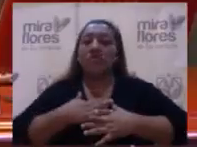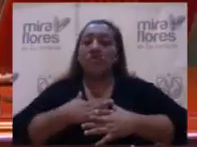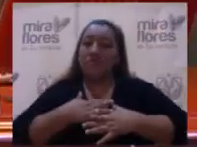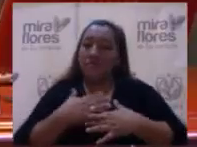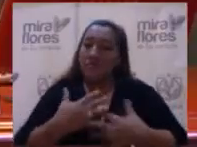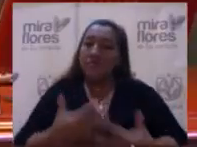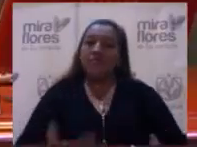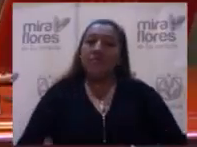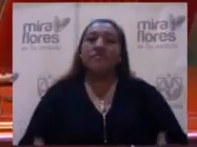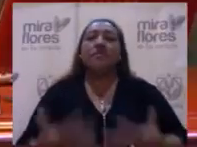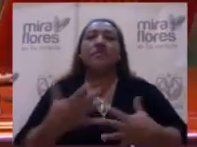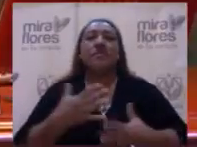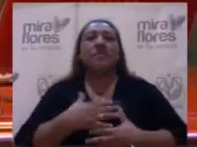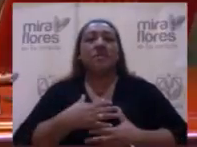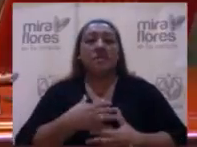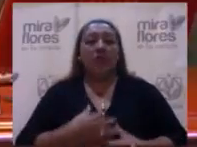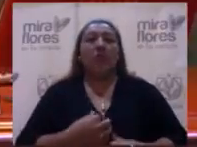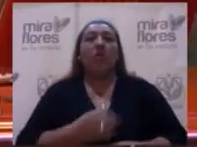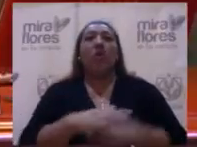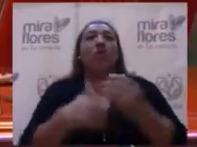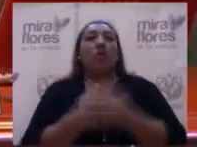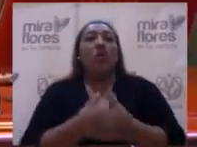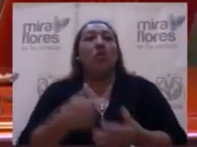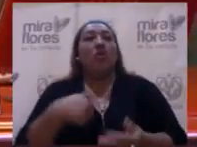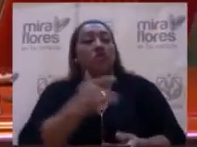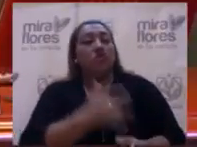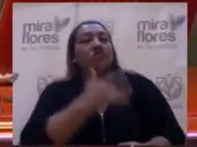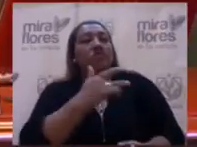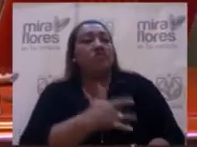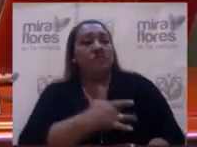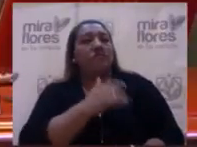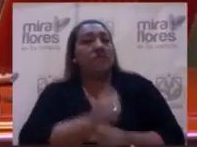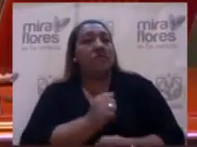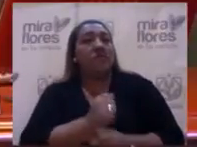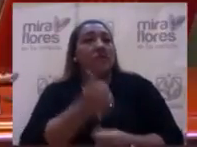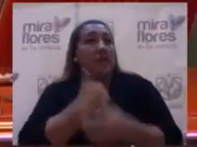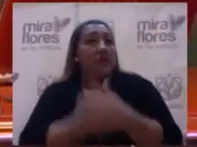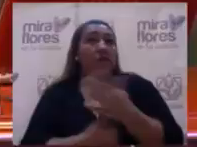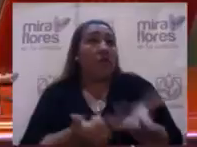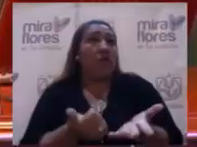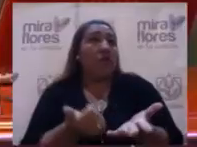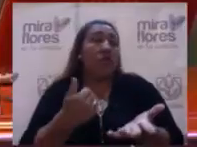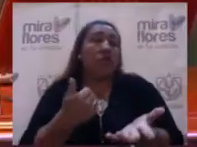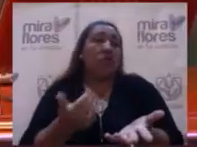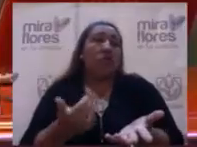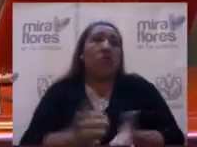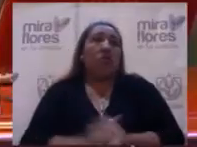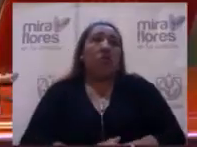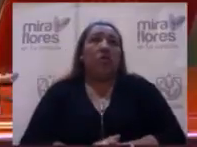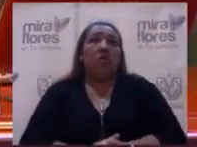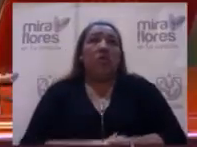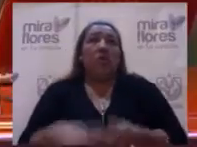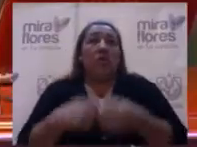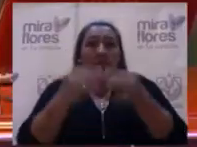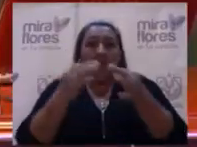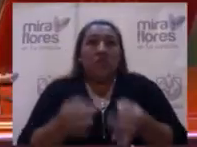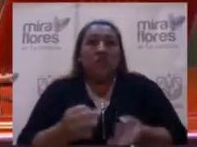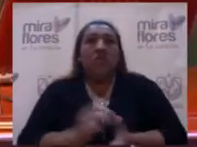un sitio salubre, donde nosotros podremos llegar y no, digamos, con toda la